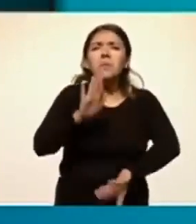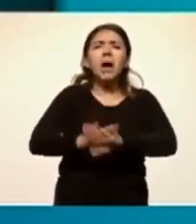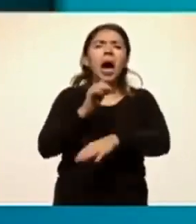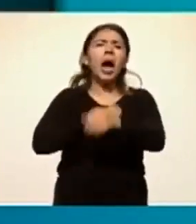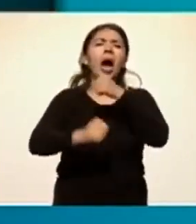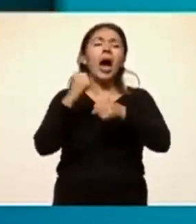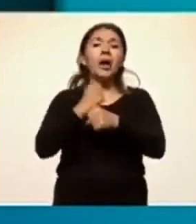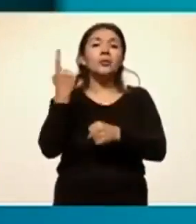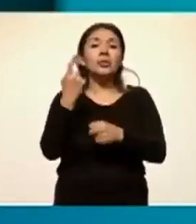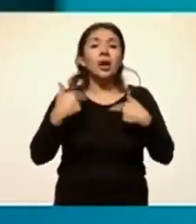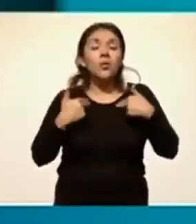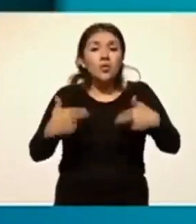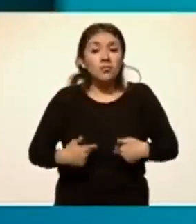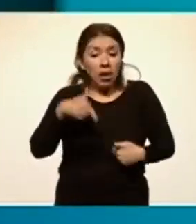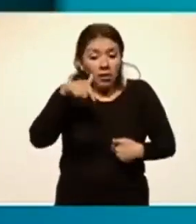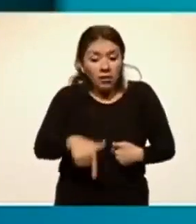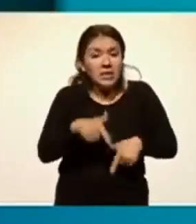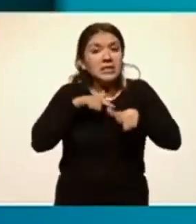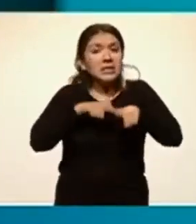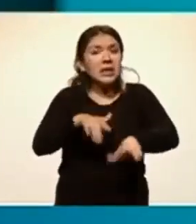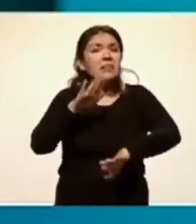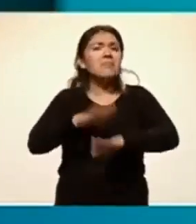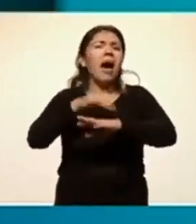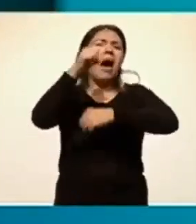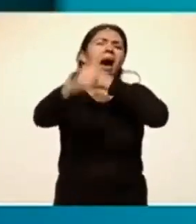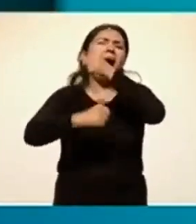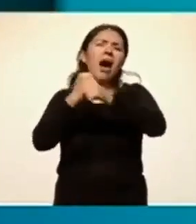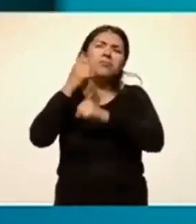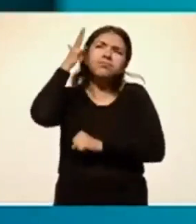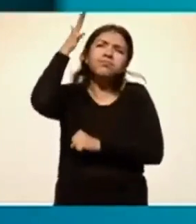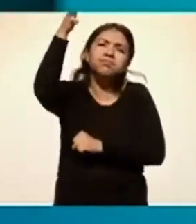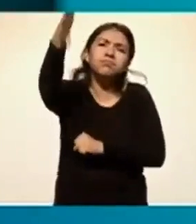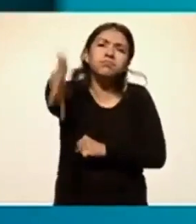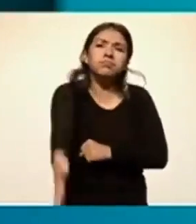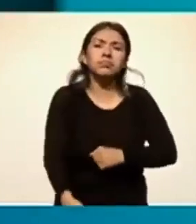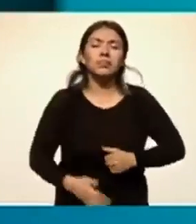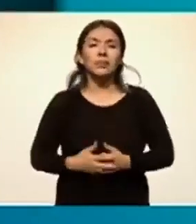nosotros y que seguirá aquí mucho después.